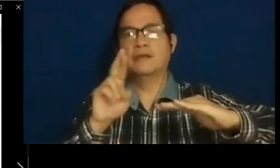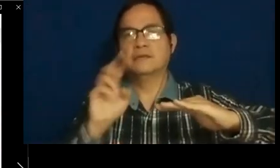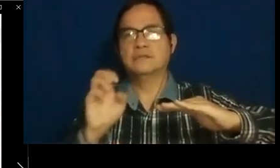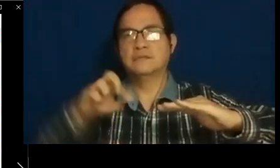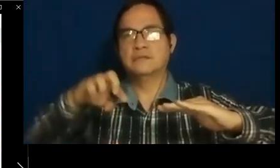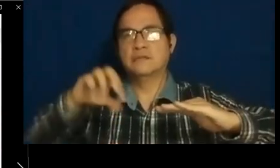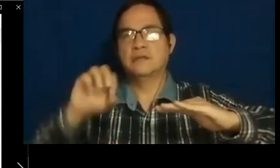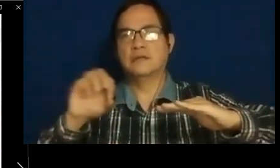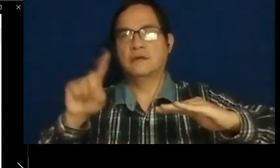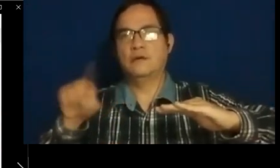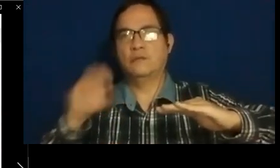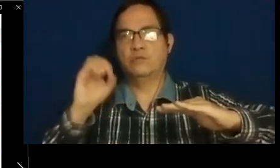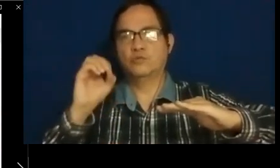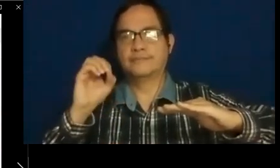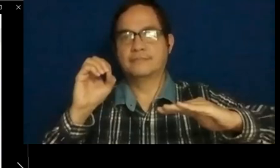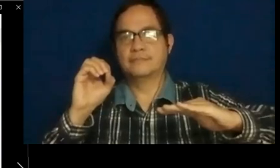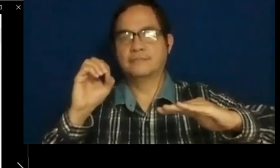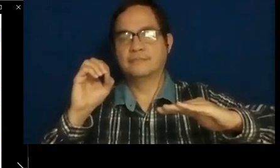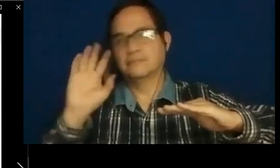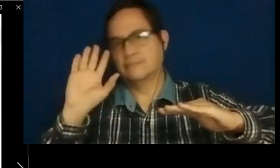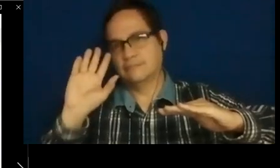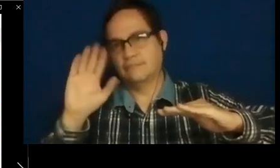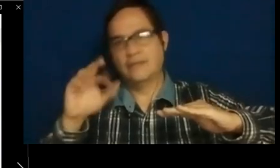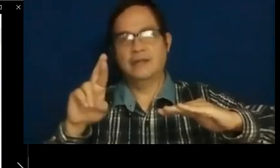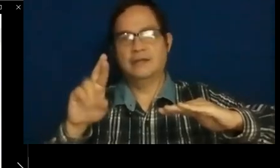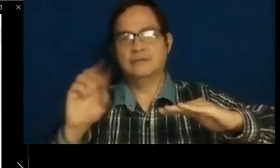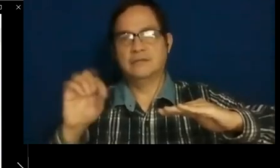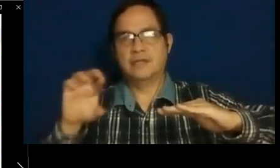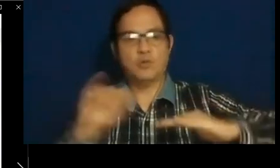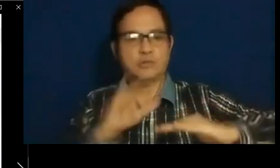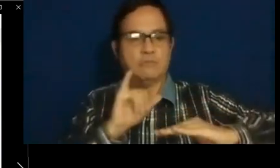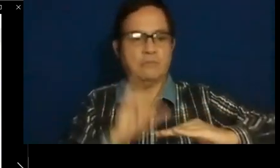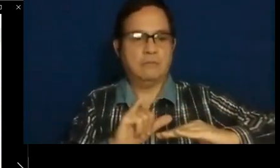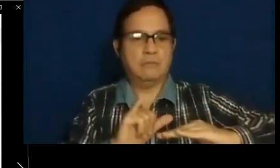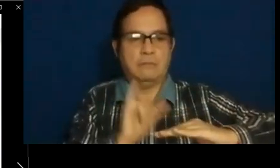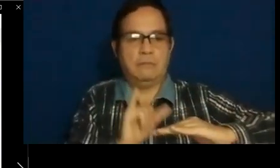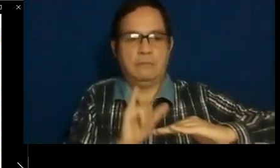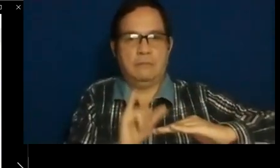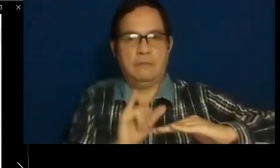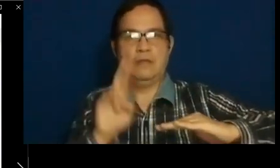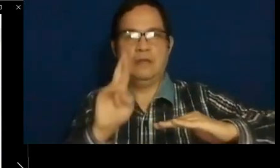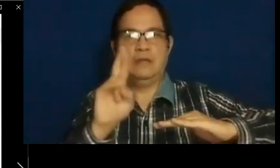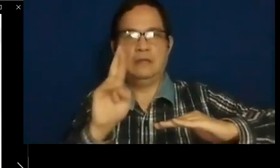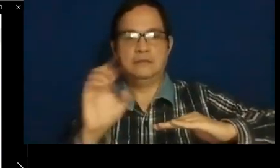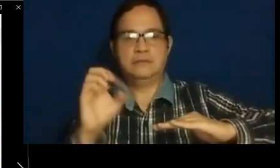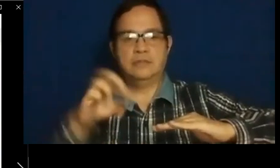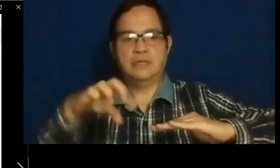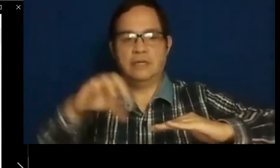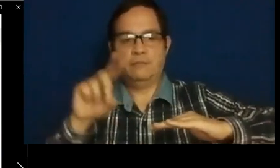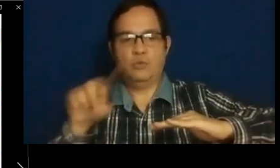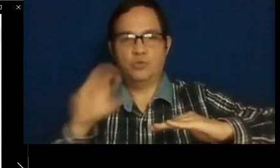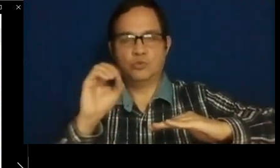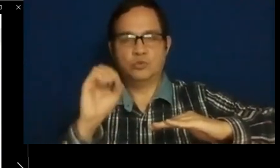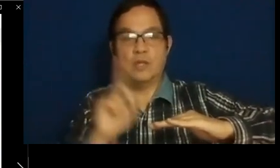todos nuestros ejercicios normalmente van a arrancar del reposo, pero no podemos simplemente decir que nuestra posición inicial va a